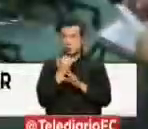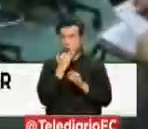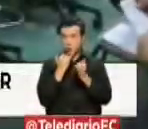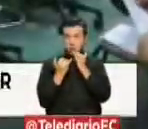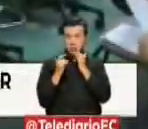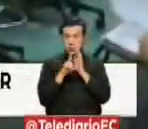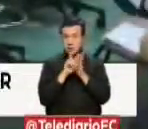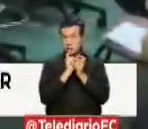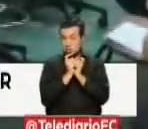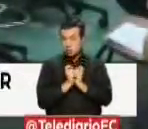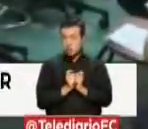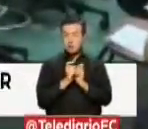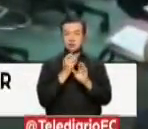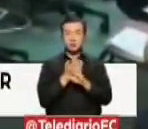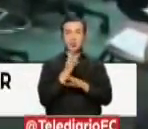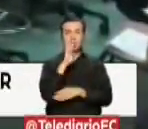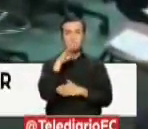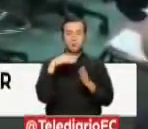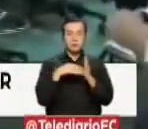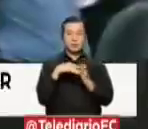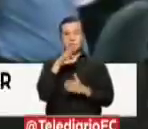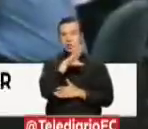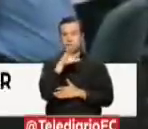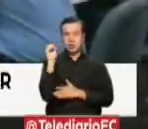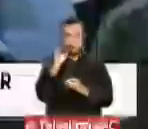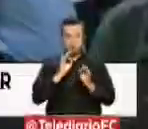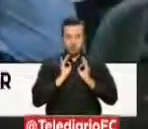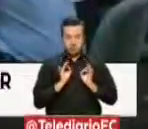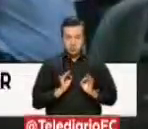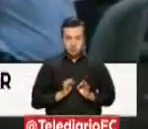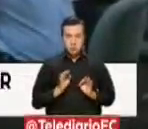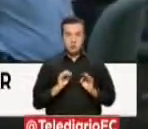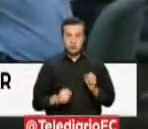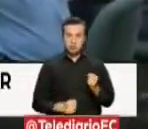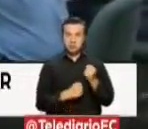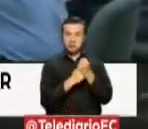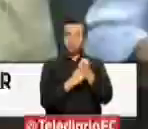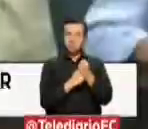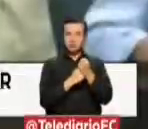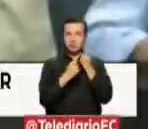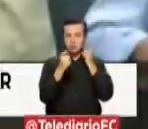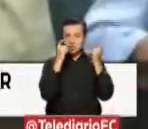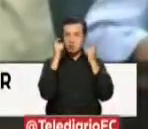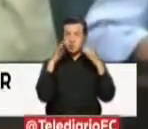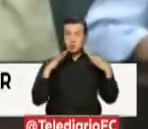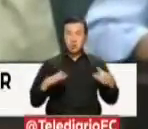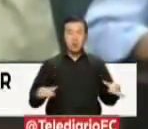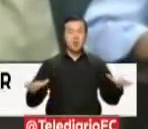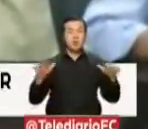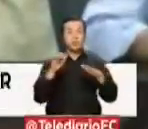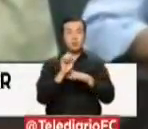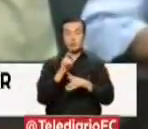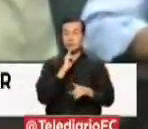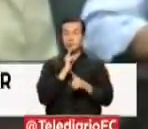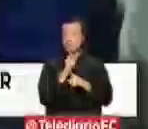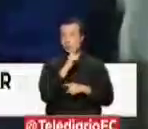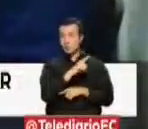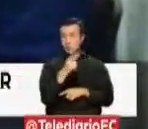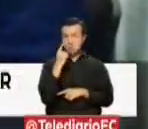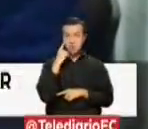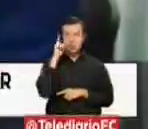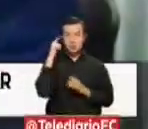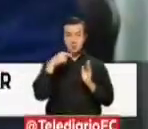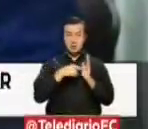ley. 4.500 conductores han sido evaluados, pero esto no ha impedido el fortalecimiento de los controles en territorio. Los mismos han generado